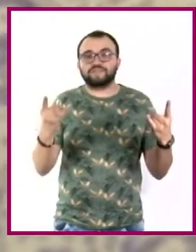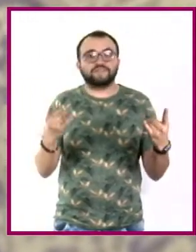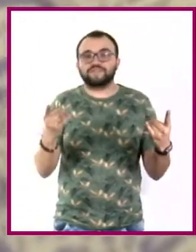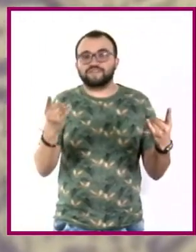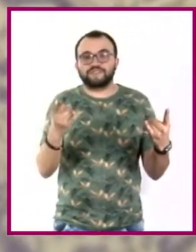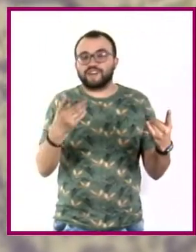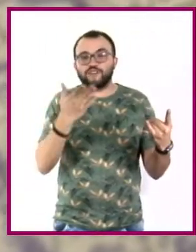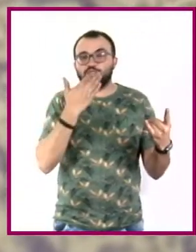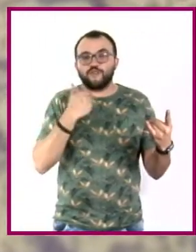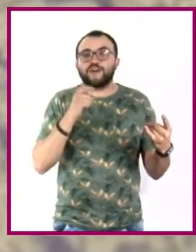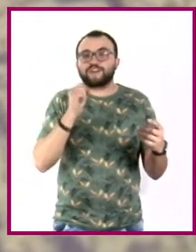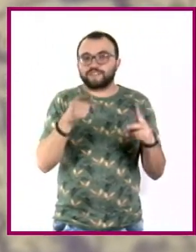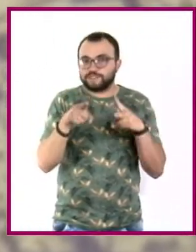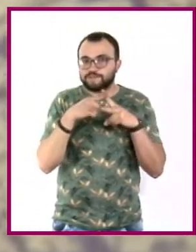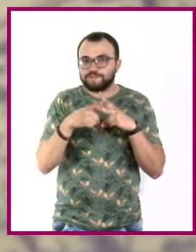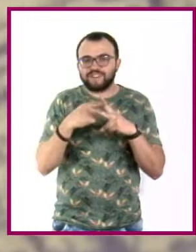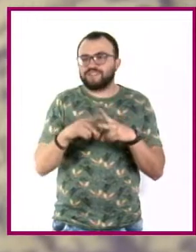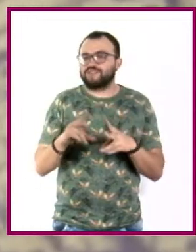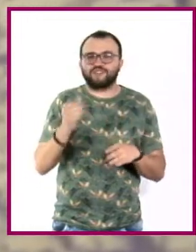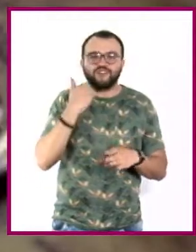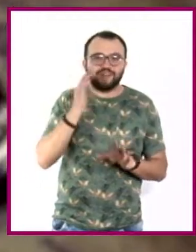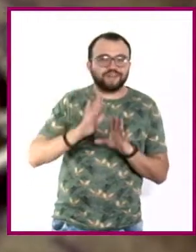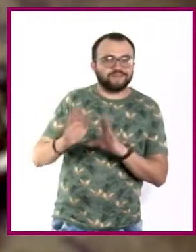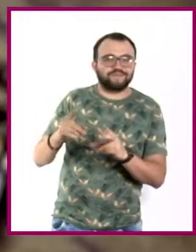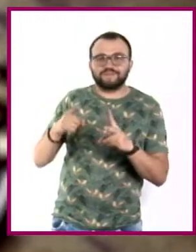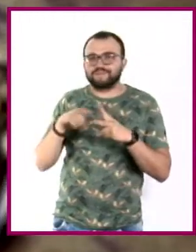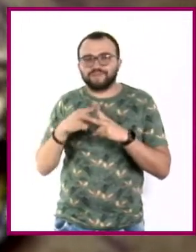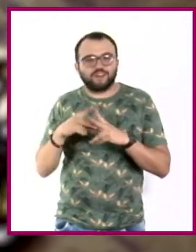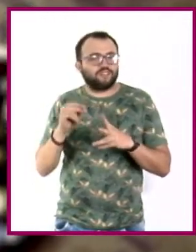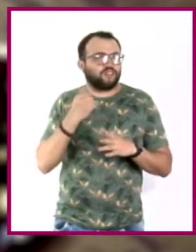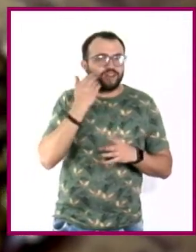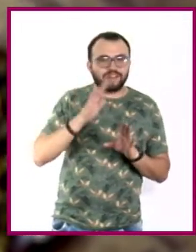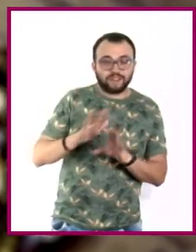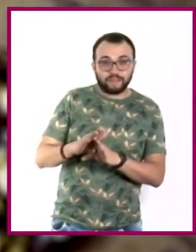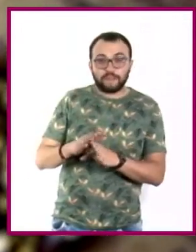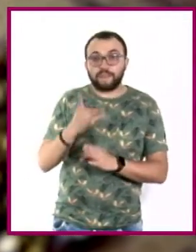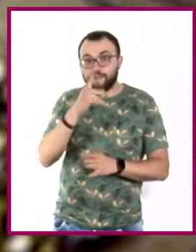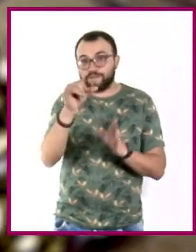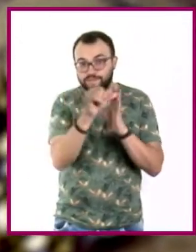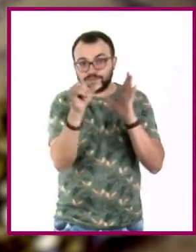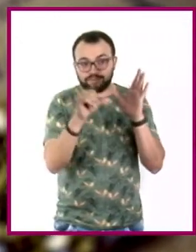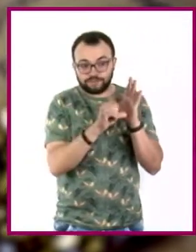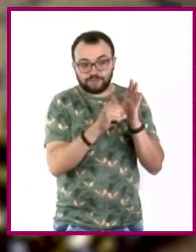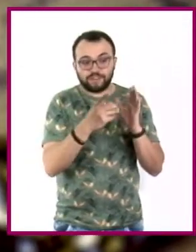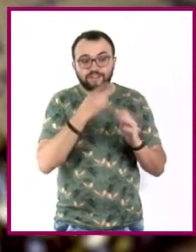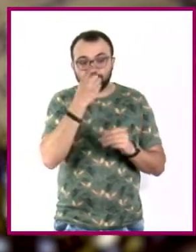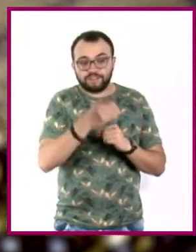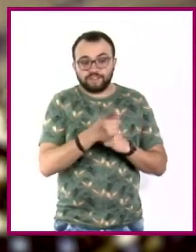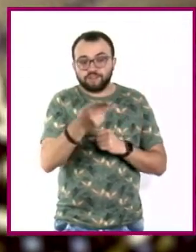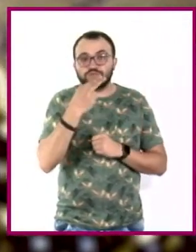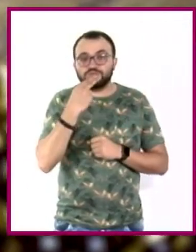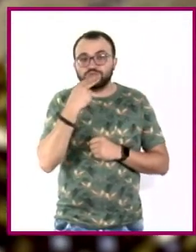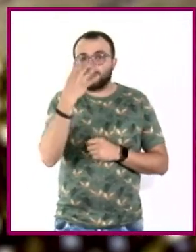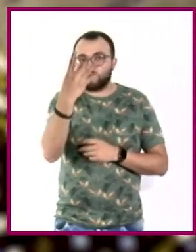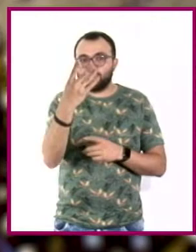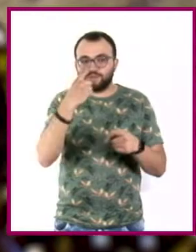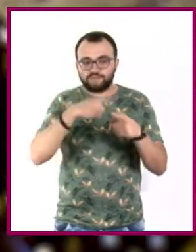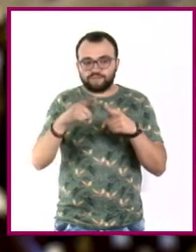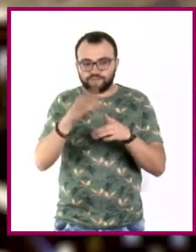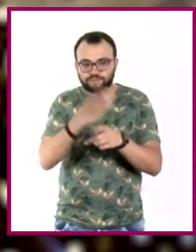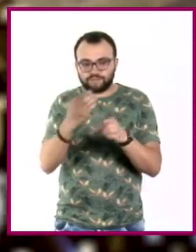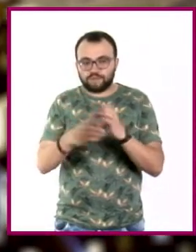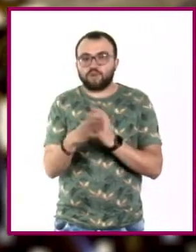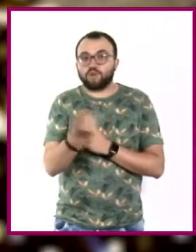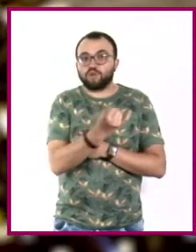los intentos por matematizar su disciplina. Para eso, según su artículo en Nature, utiliza 4 variables: el número